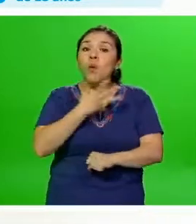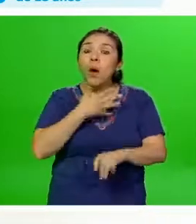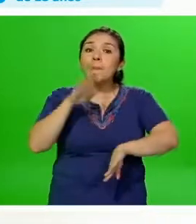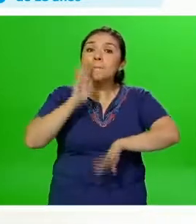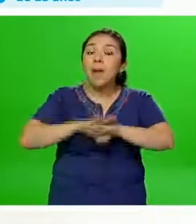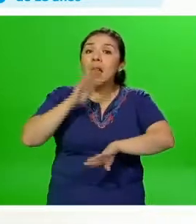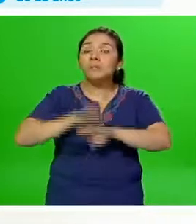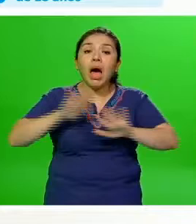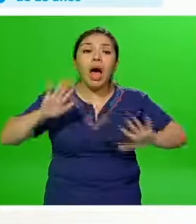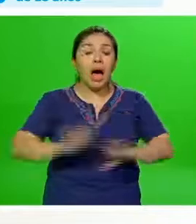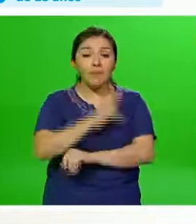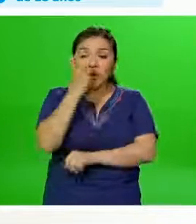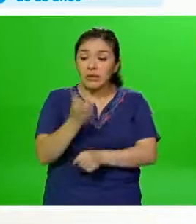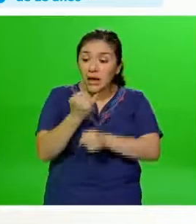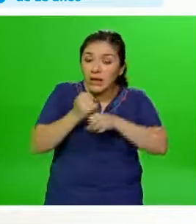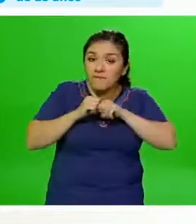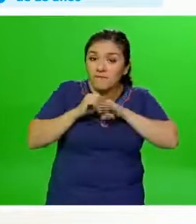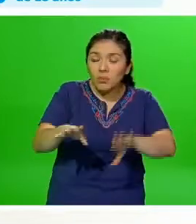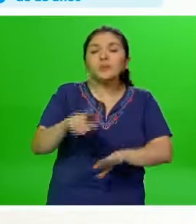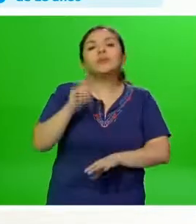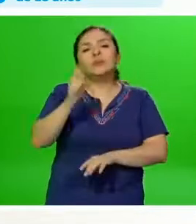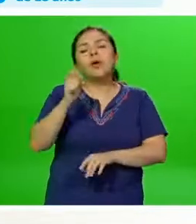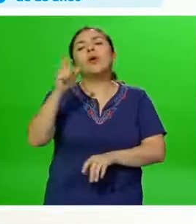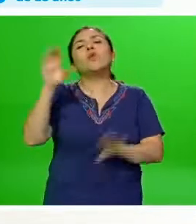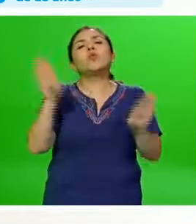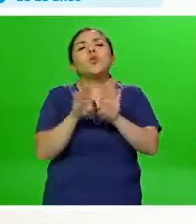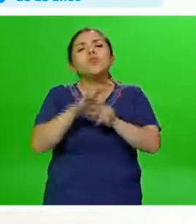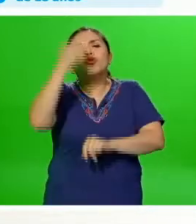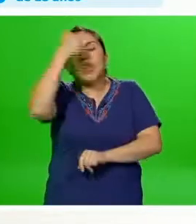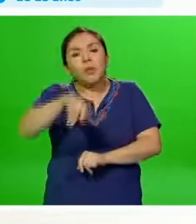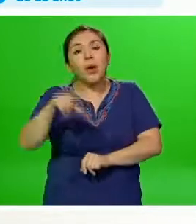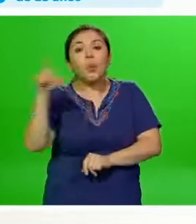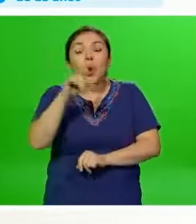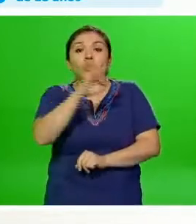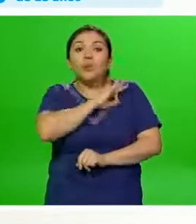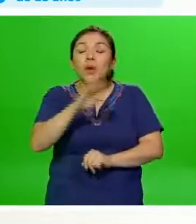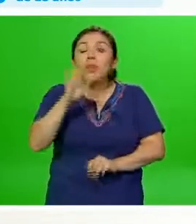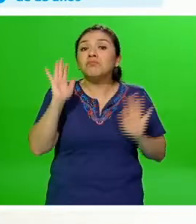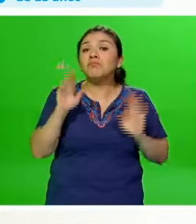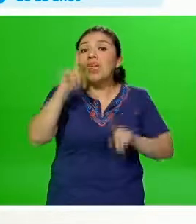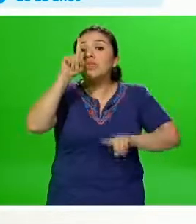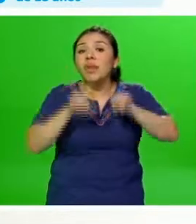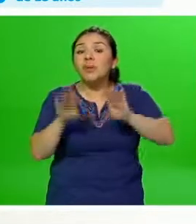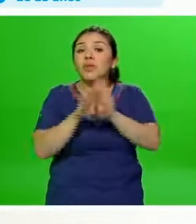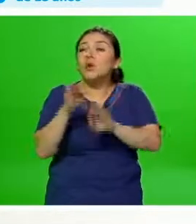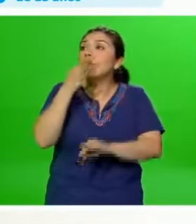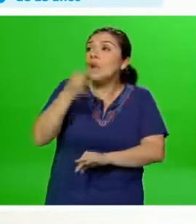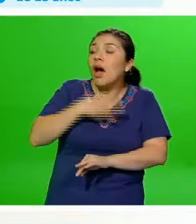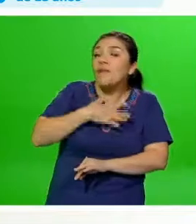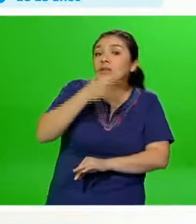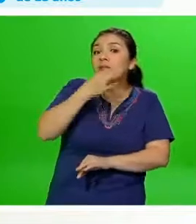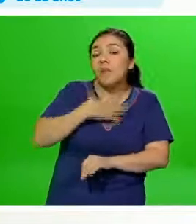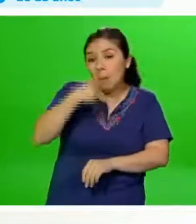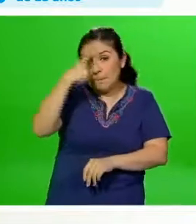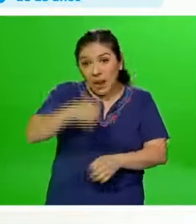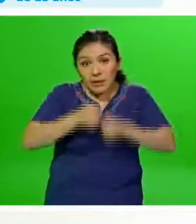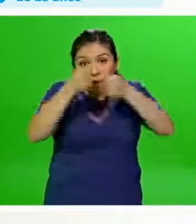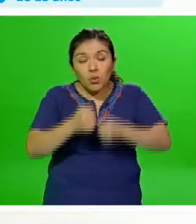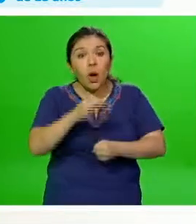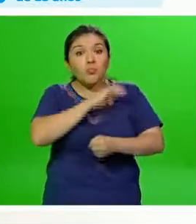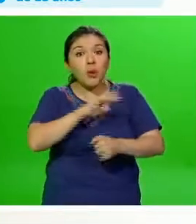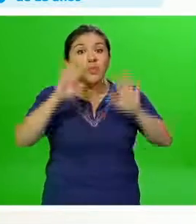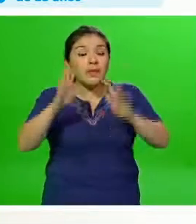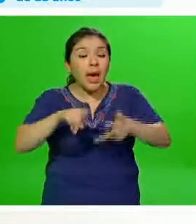de actualización de esta información para saber en qué momento pudiéramos, en base a los reportes de seguridad, empezar a vacunar